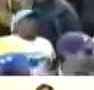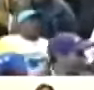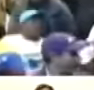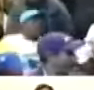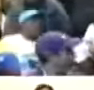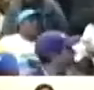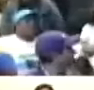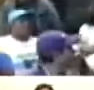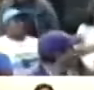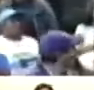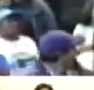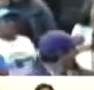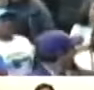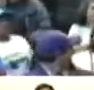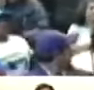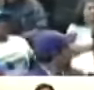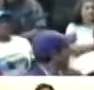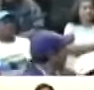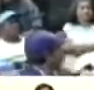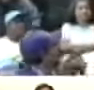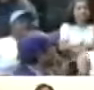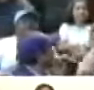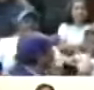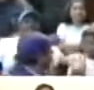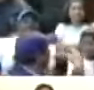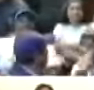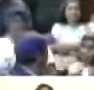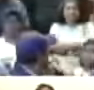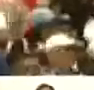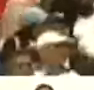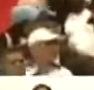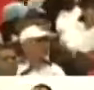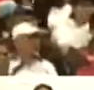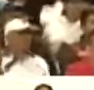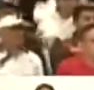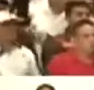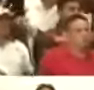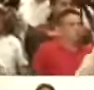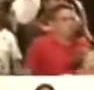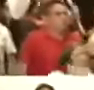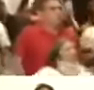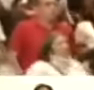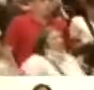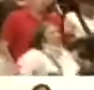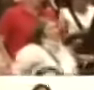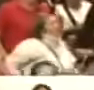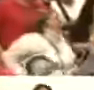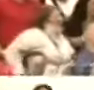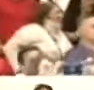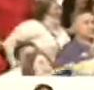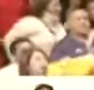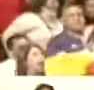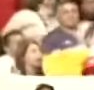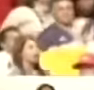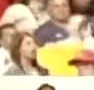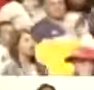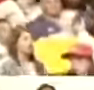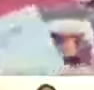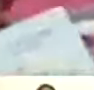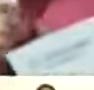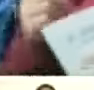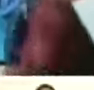la Nueva Época, así como también el pueblo venezolano que saldrá a las calles este 13 de